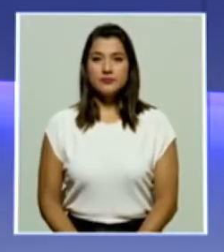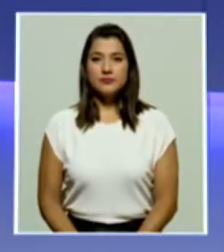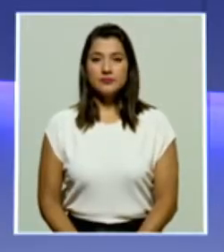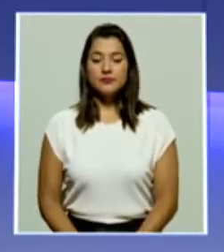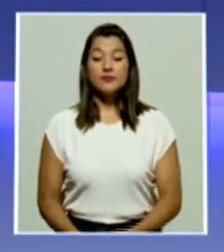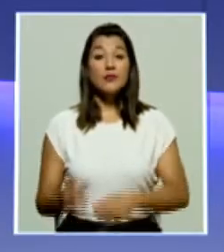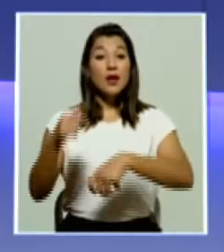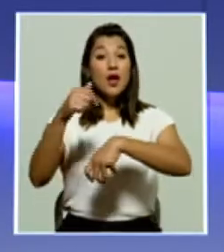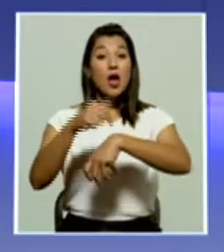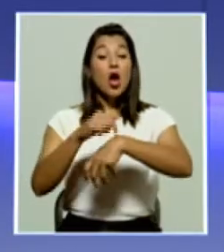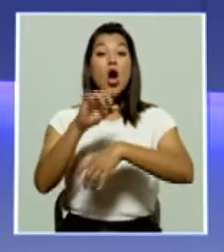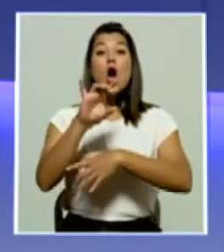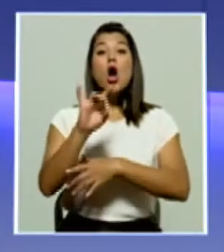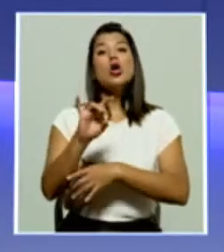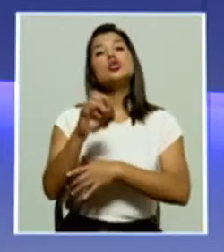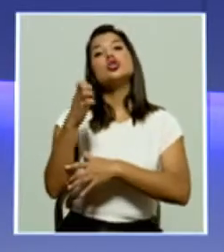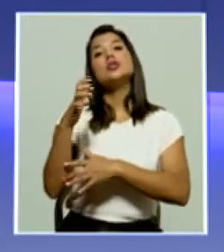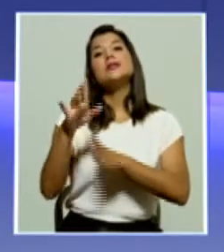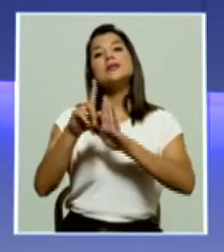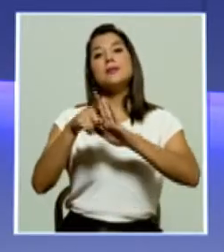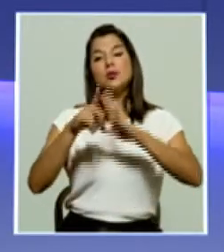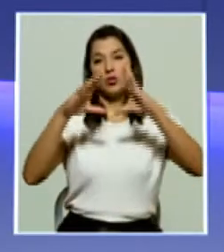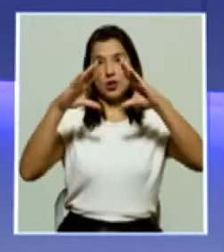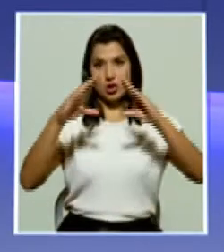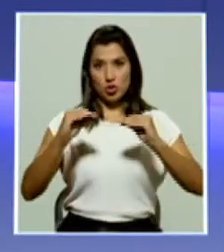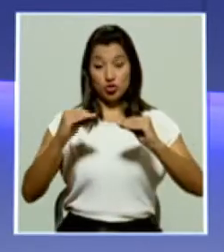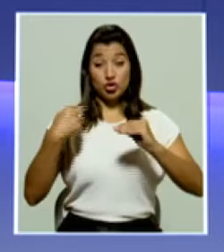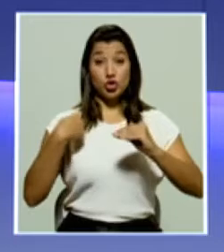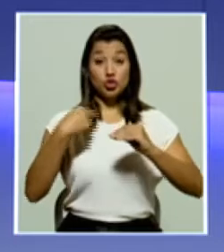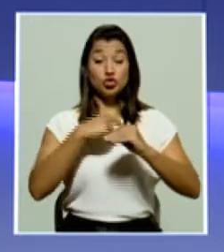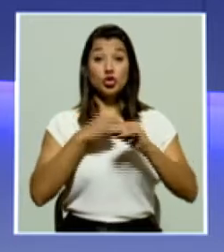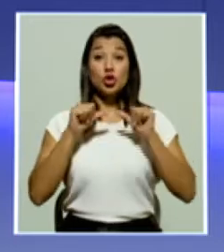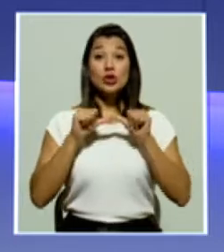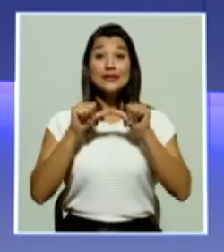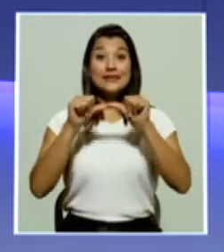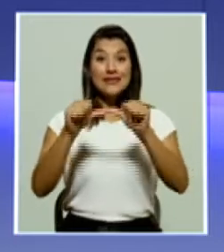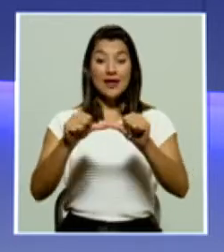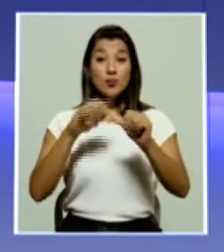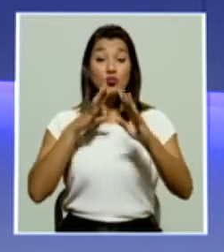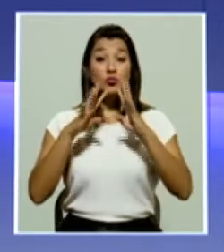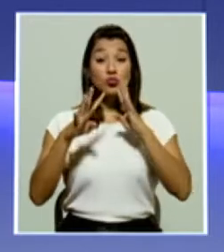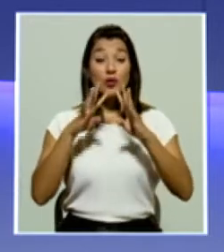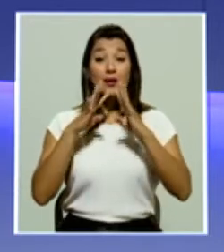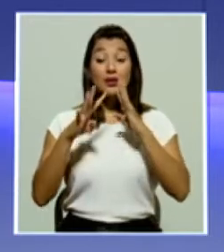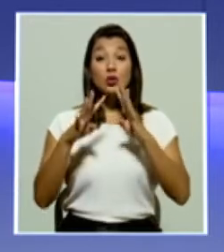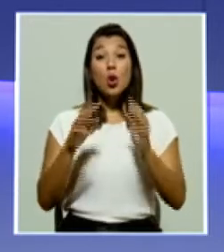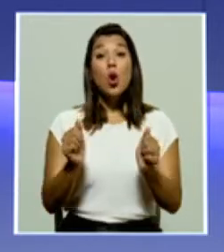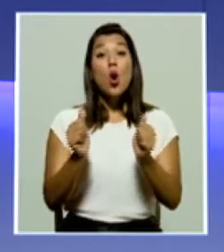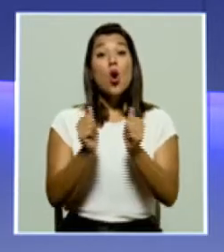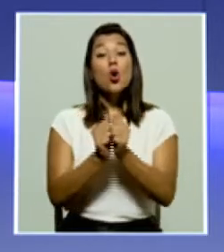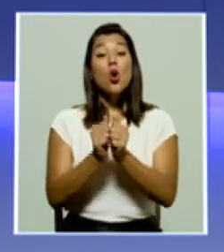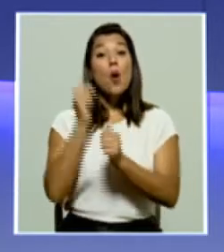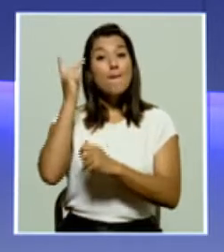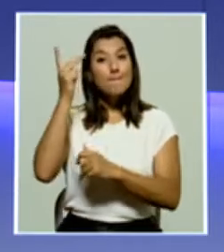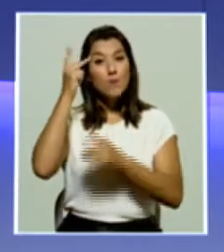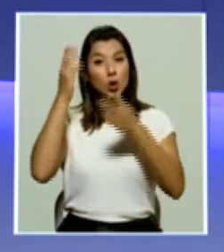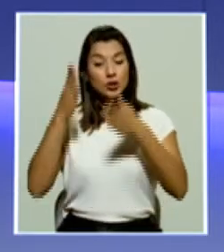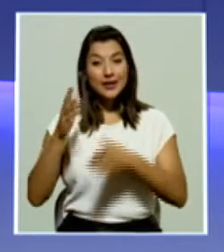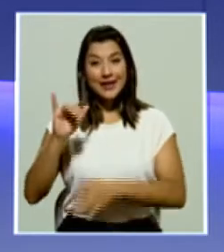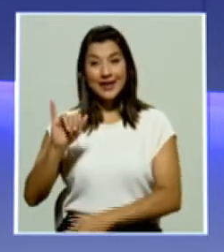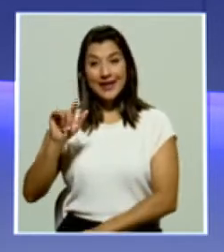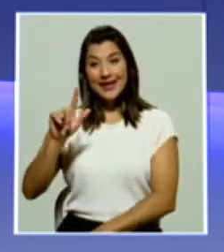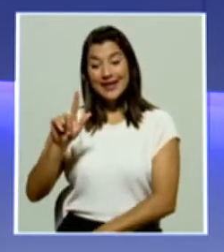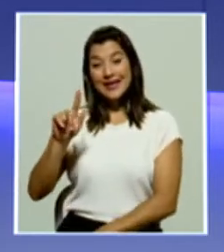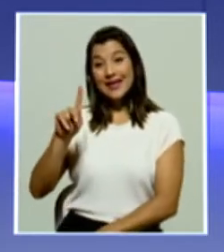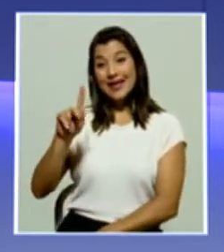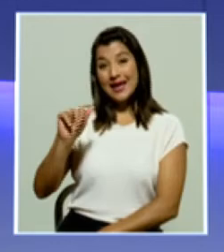A las 8 de la noche con 15 minutos seguimos en estas conversaciones, conversando con la politóloga Ilka